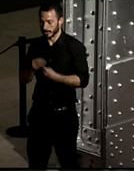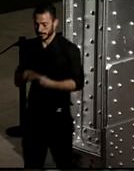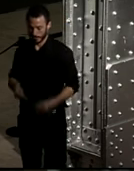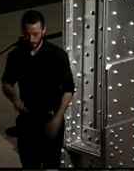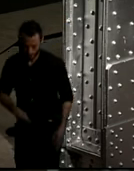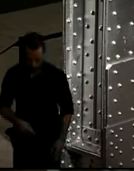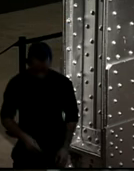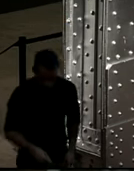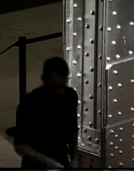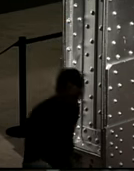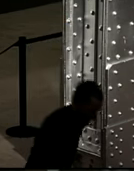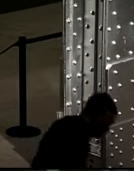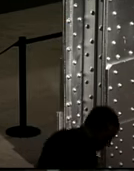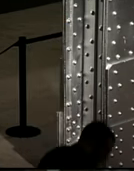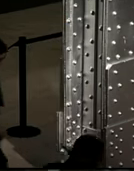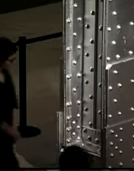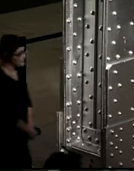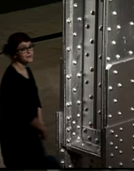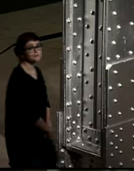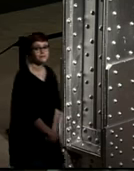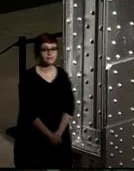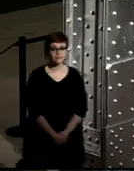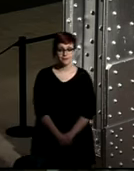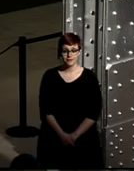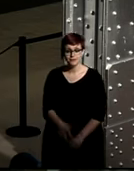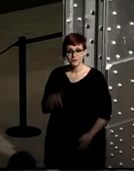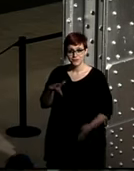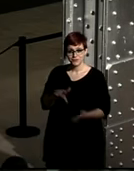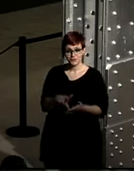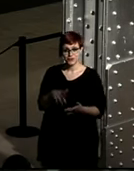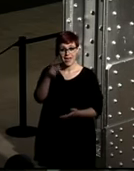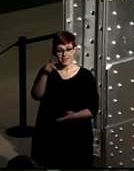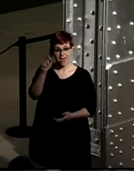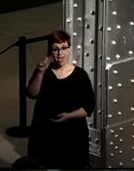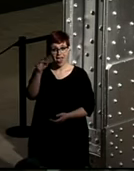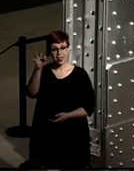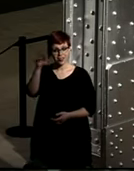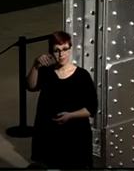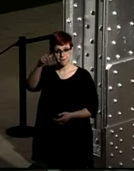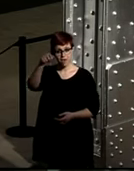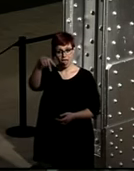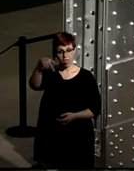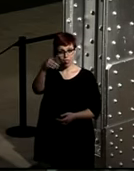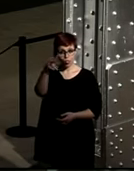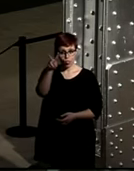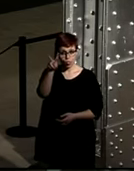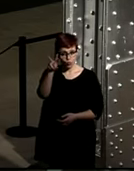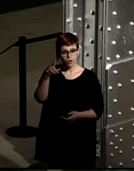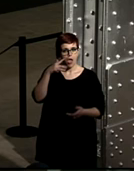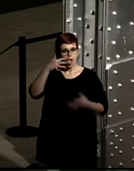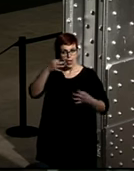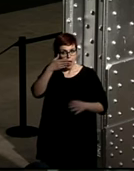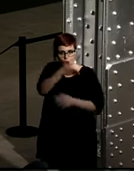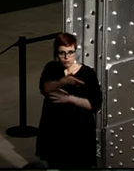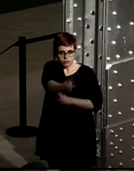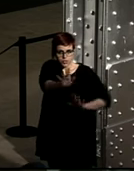¿En Katmandú ahora dices? Sí. Pues mira, no. Yo no. No, porque no tiene nada que ver con la ficción, eso serían reportajes,